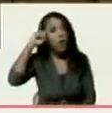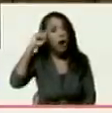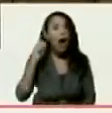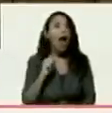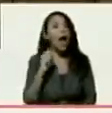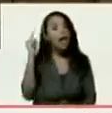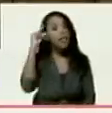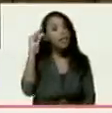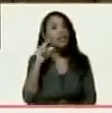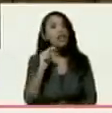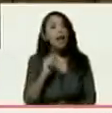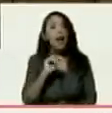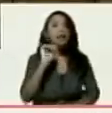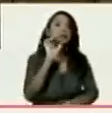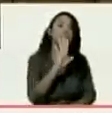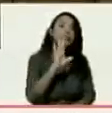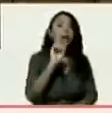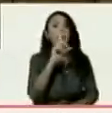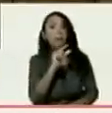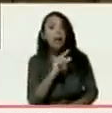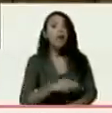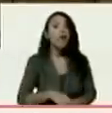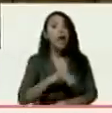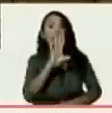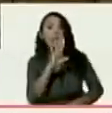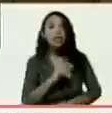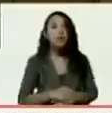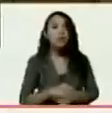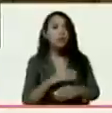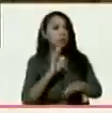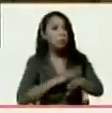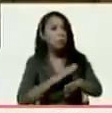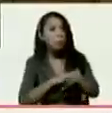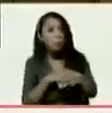el primero, el día es el 5, el día es... Y no pasó nada.